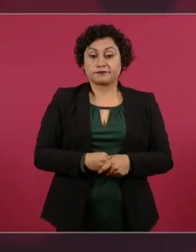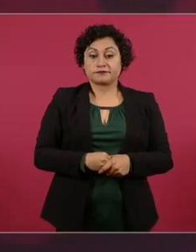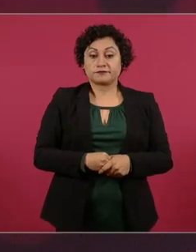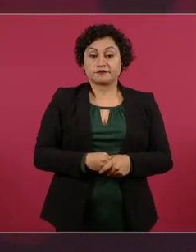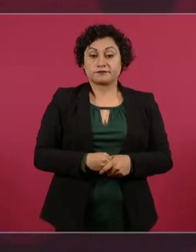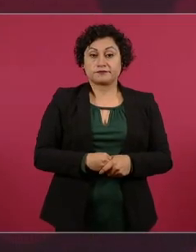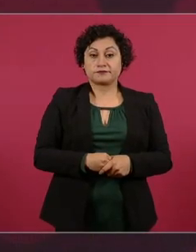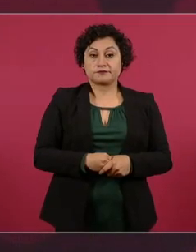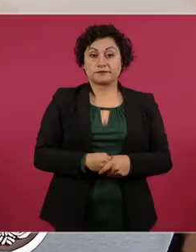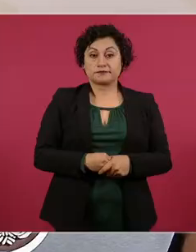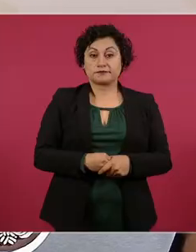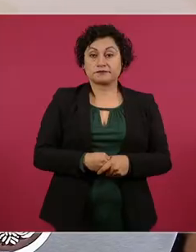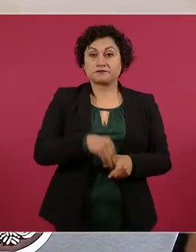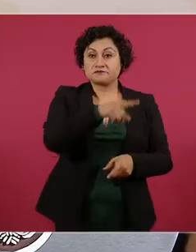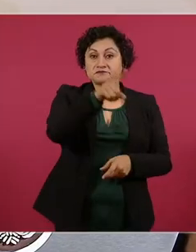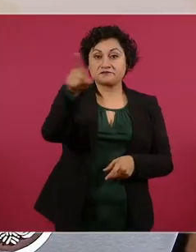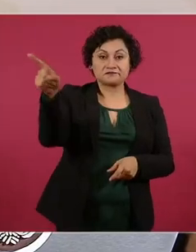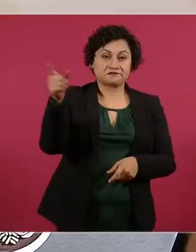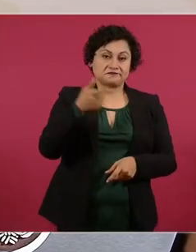No les gusta.